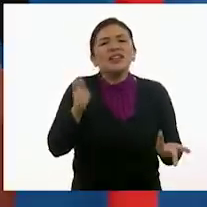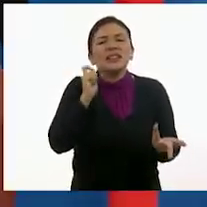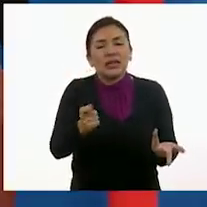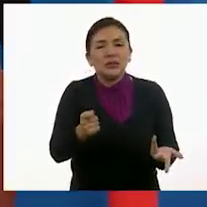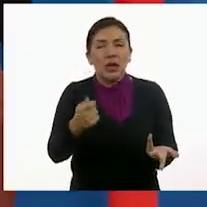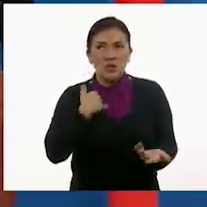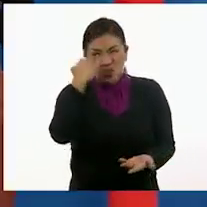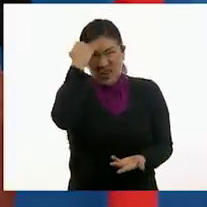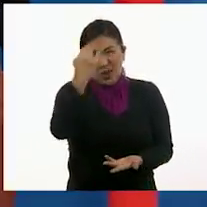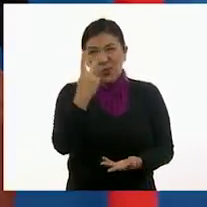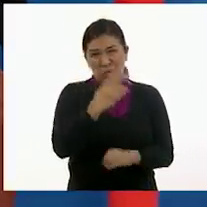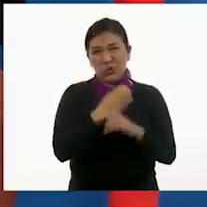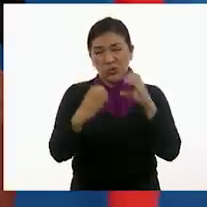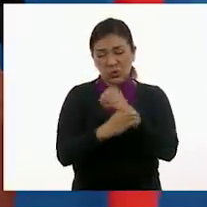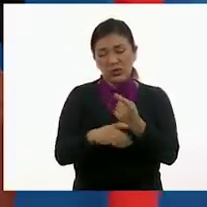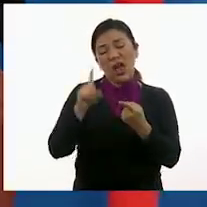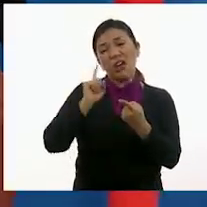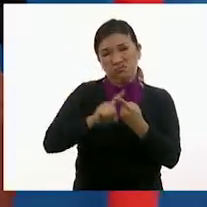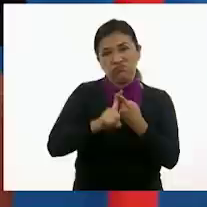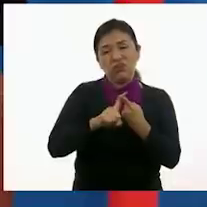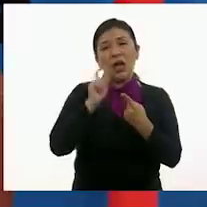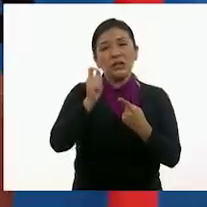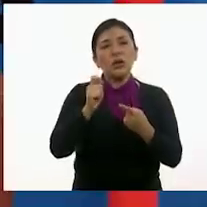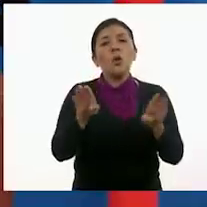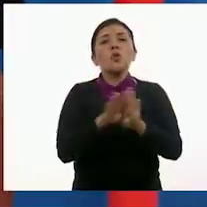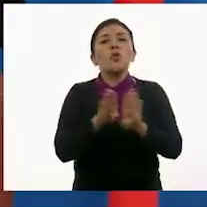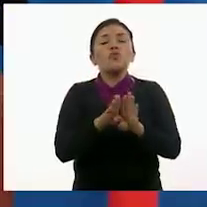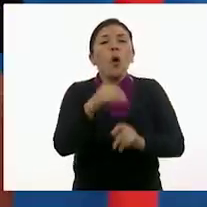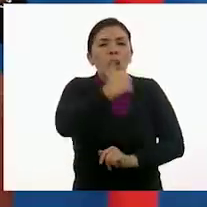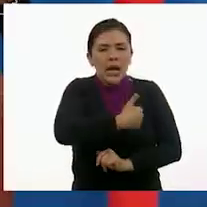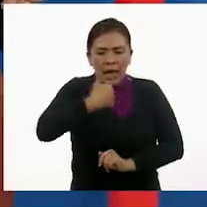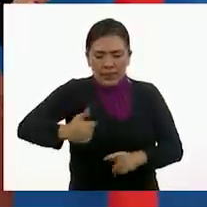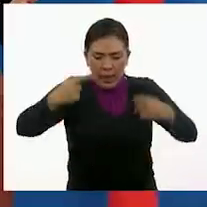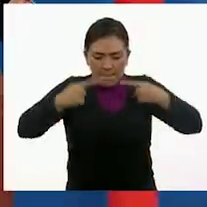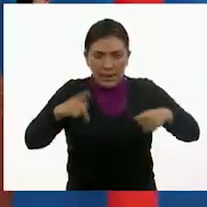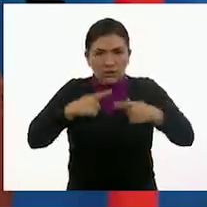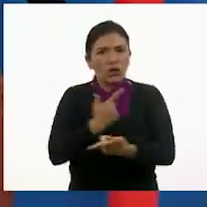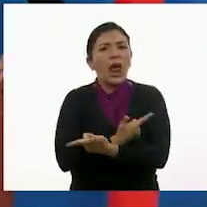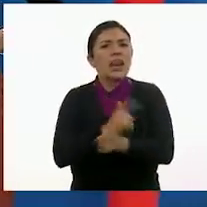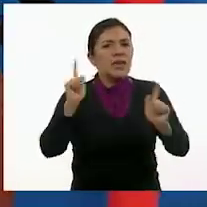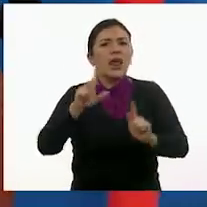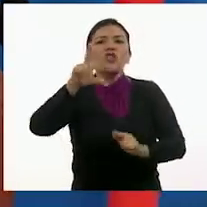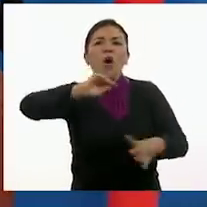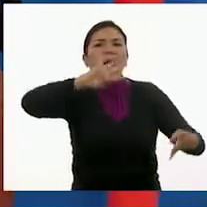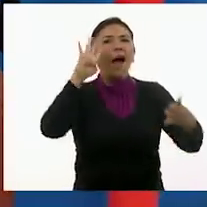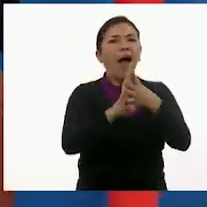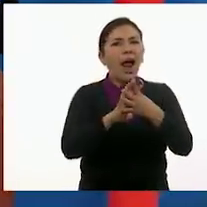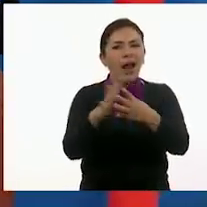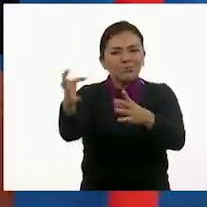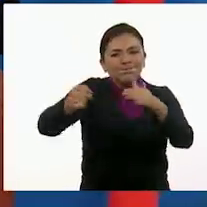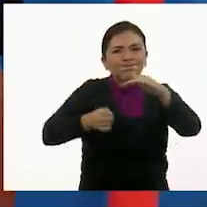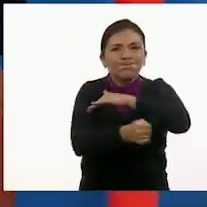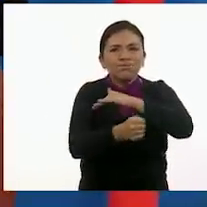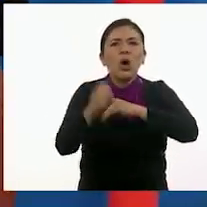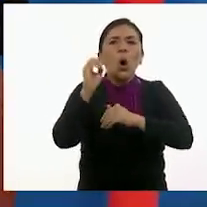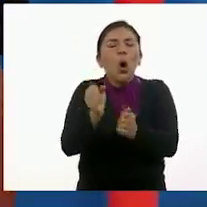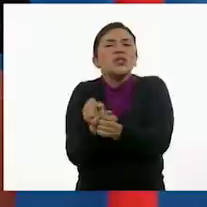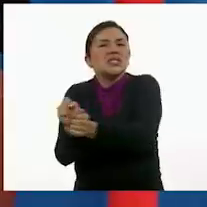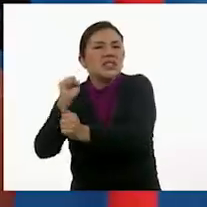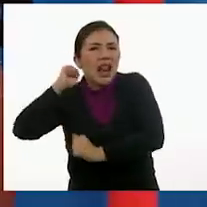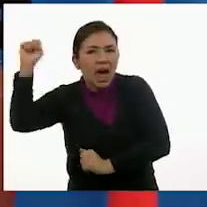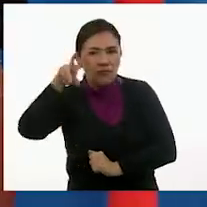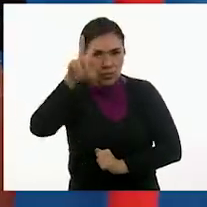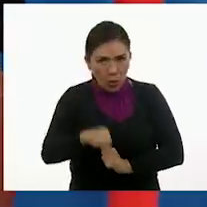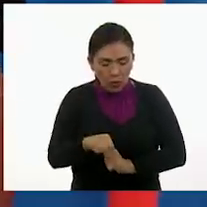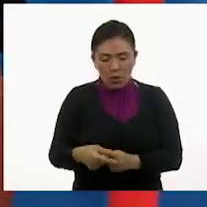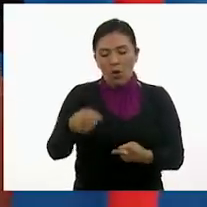ser dos cosas. Ajá. La libertad como el hecho de ser libre, o sea, no estar en una prisión o bajo una situación de esclavitud.